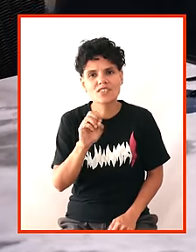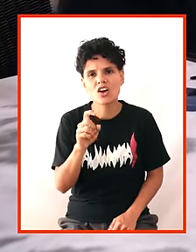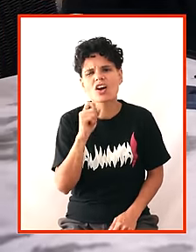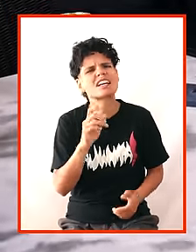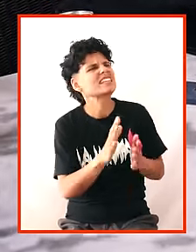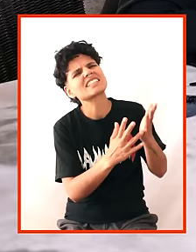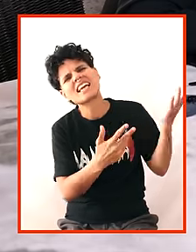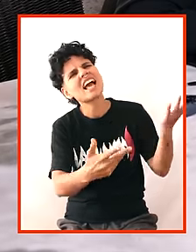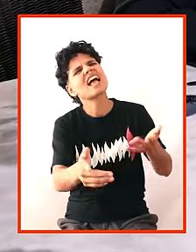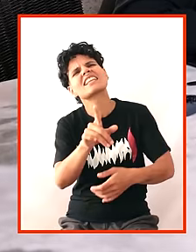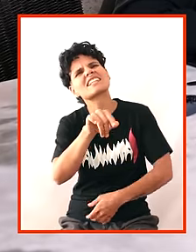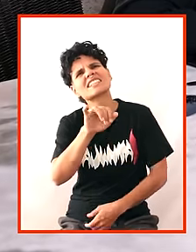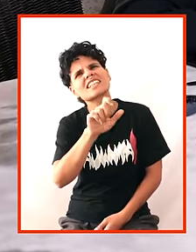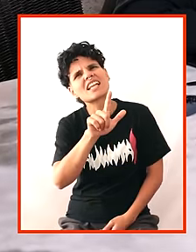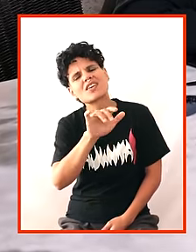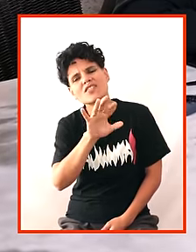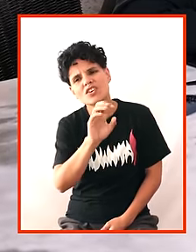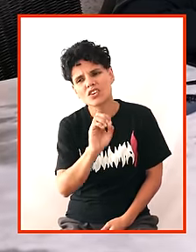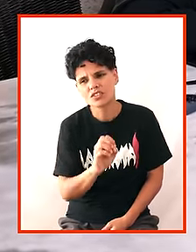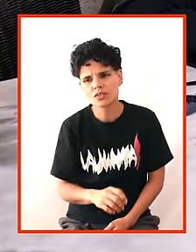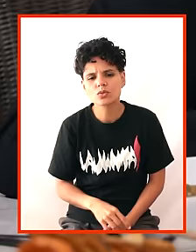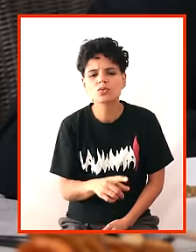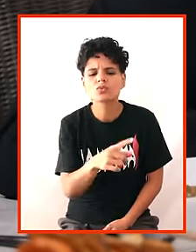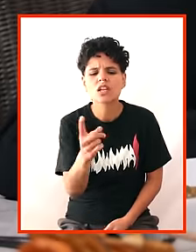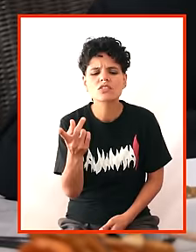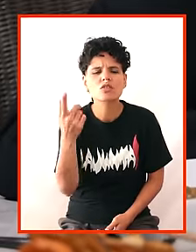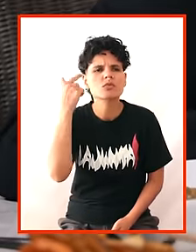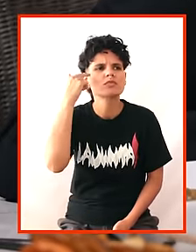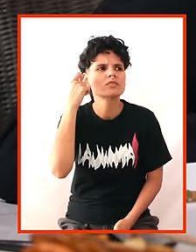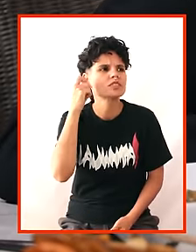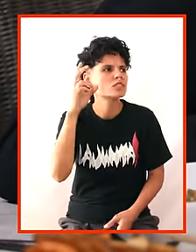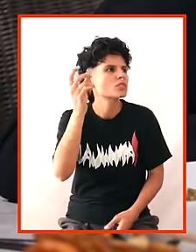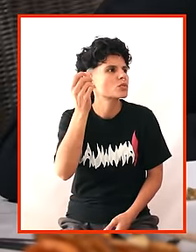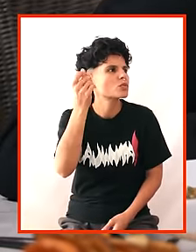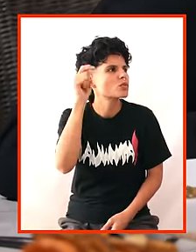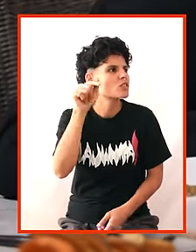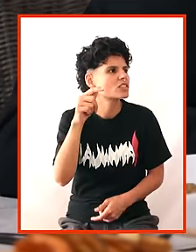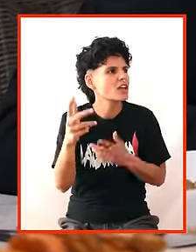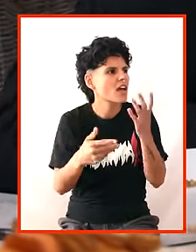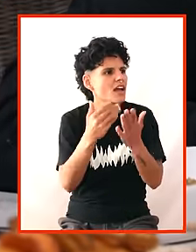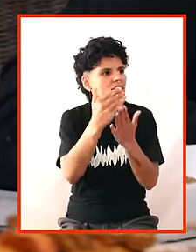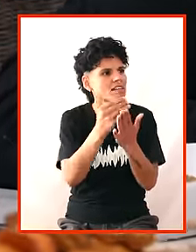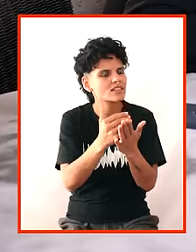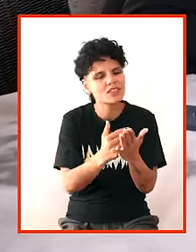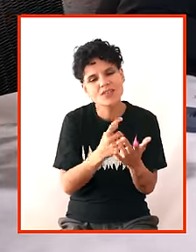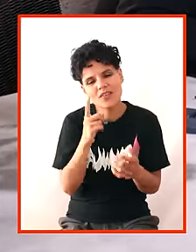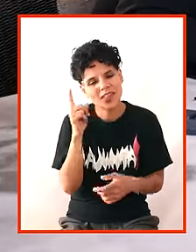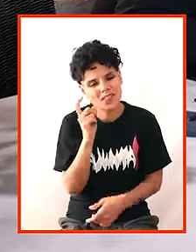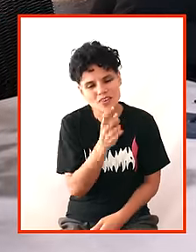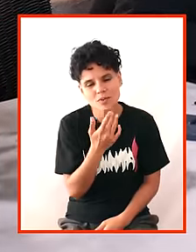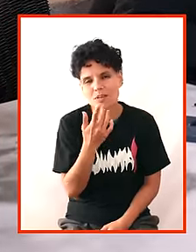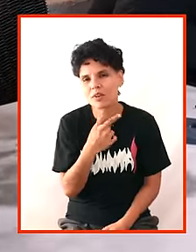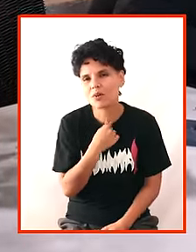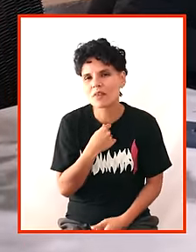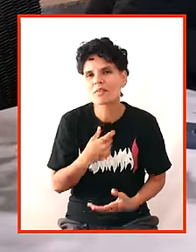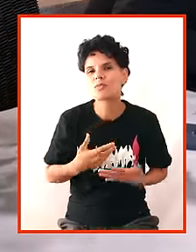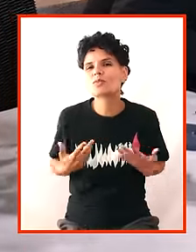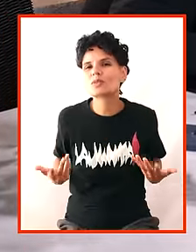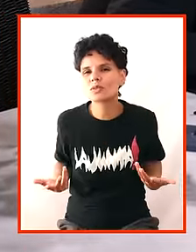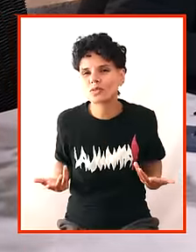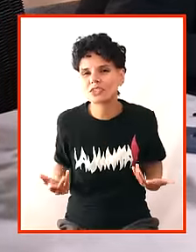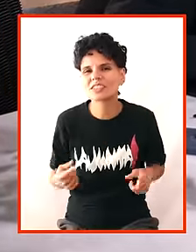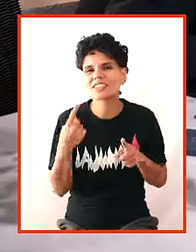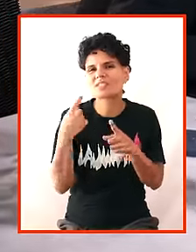Silvio? Entre Silvio. ¿Y cómo eligieron ese setlist? Fue difícil, porque nos gustan demasiados temas. Entonces hicimos como